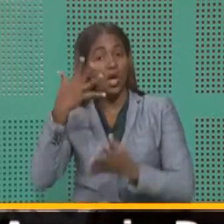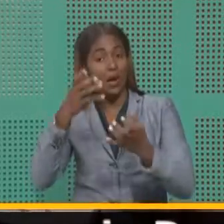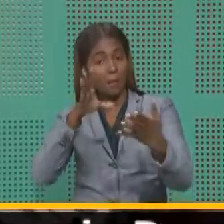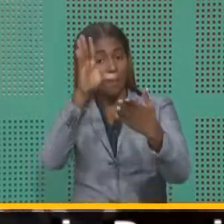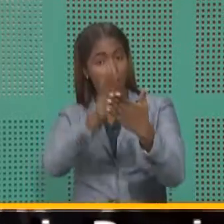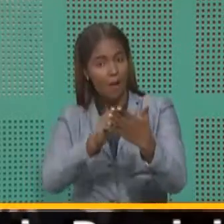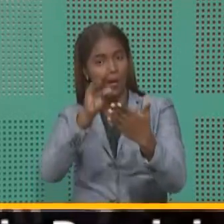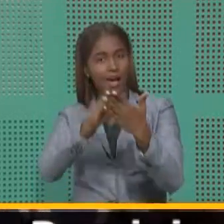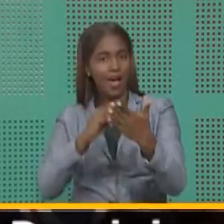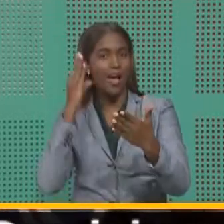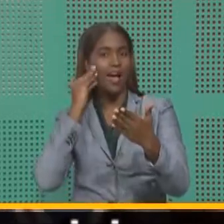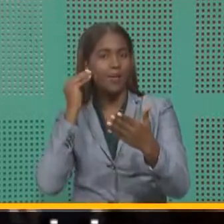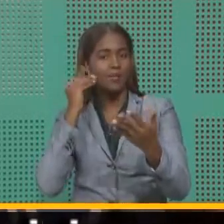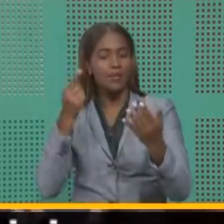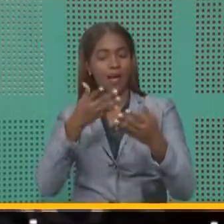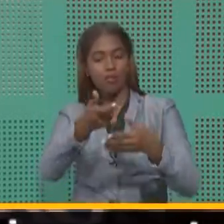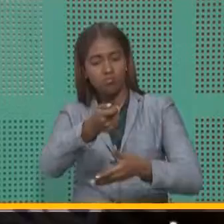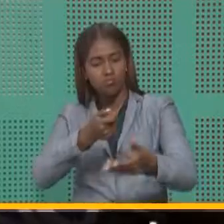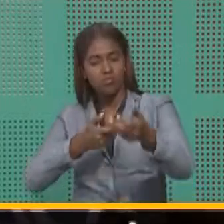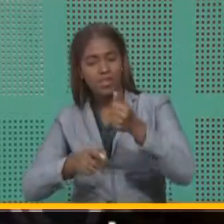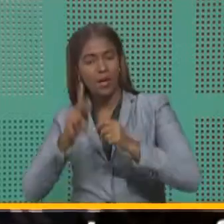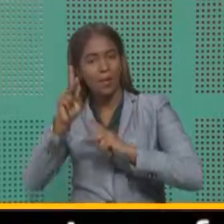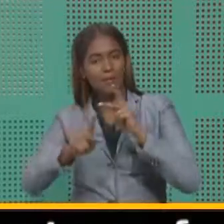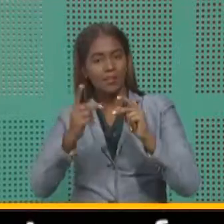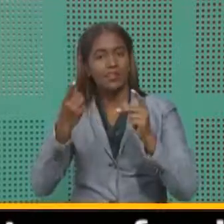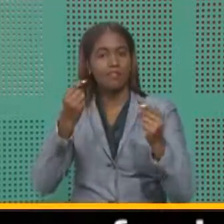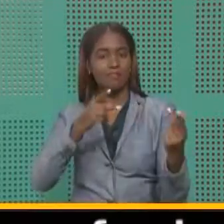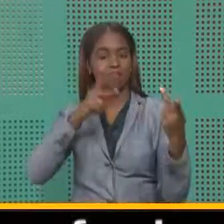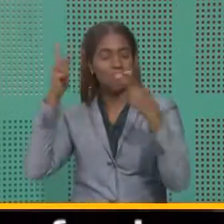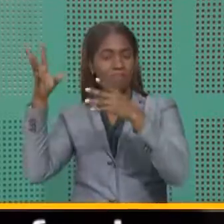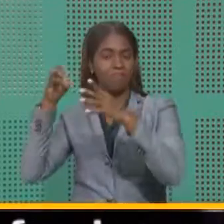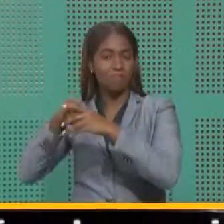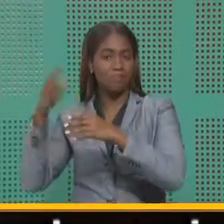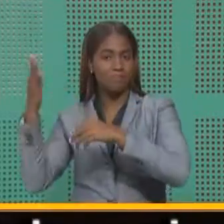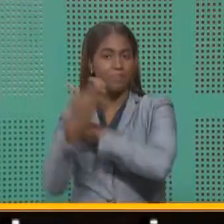atraer inversión dominicana al turismo colombiano